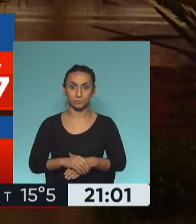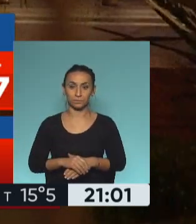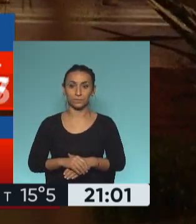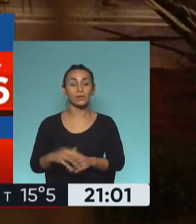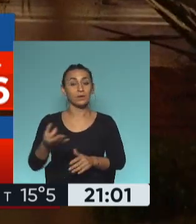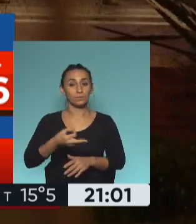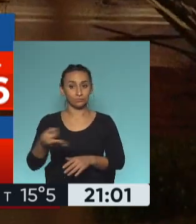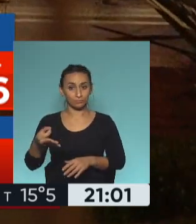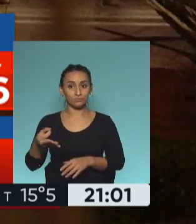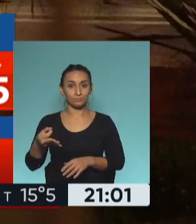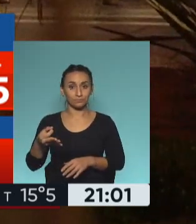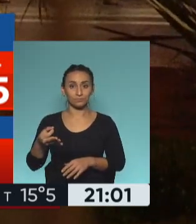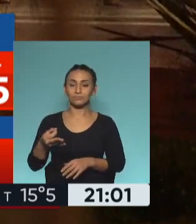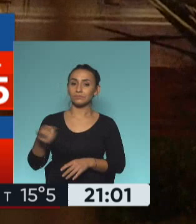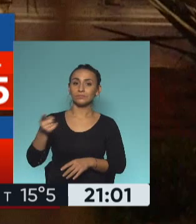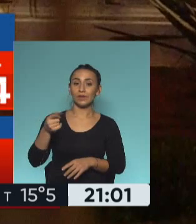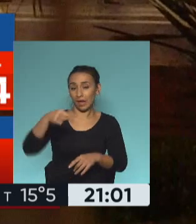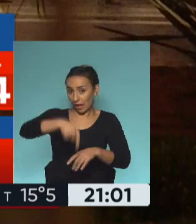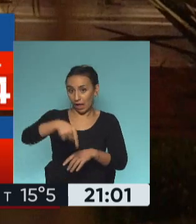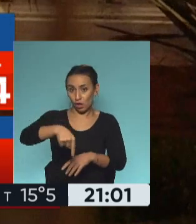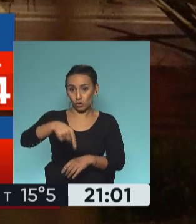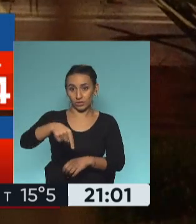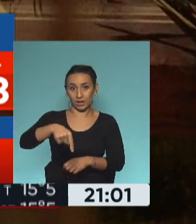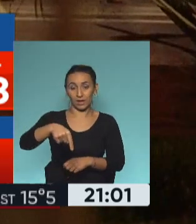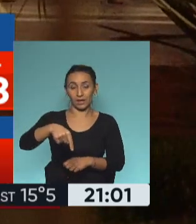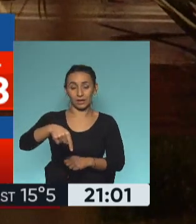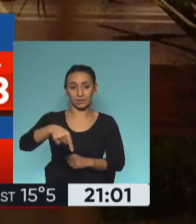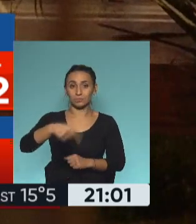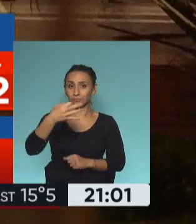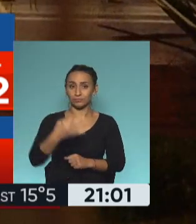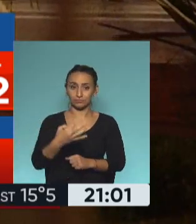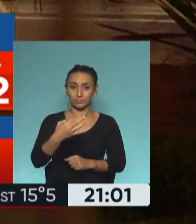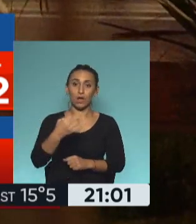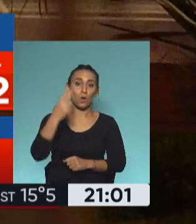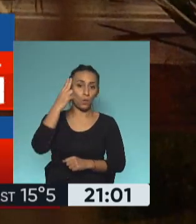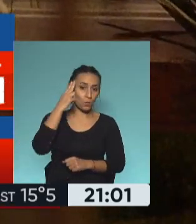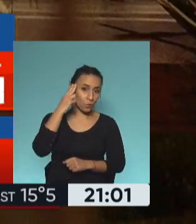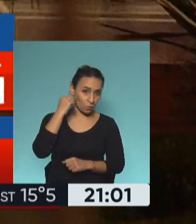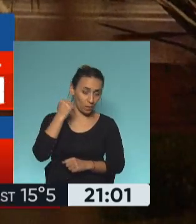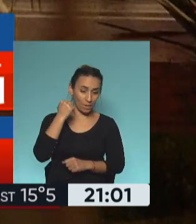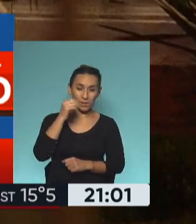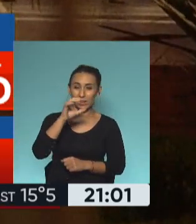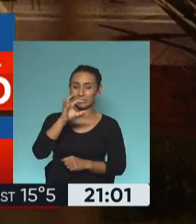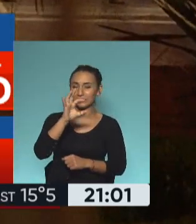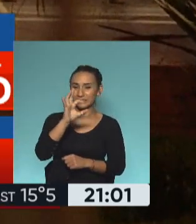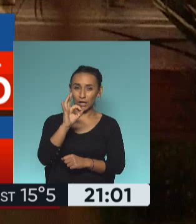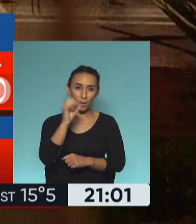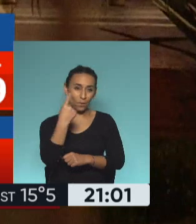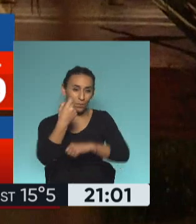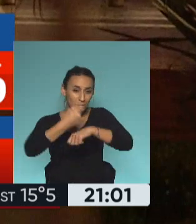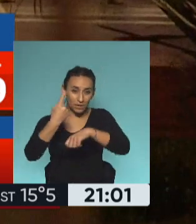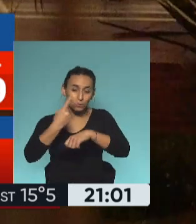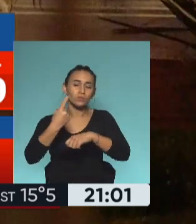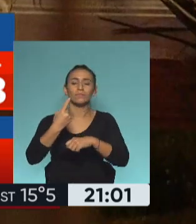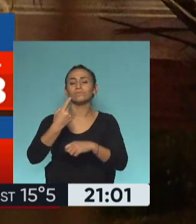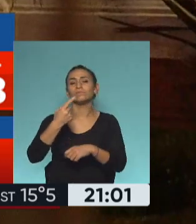Así es, Ariel, se está retirando en este momento a las 21:01 el presidente de la Nación en un